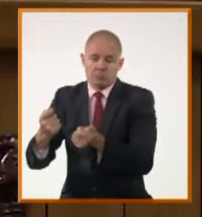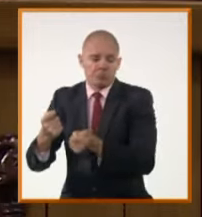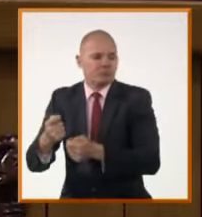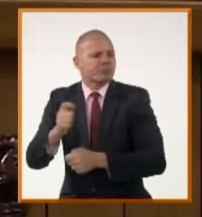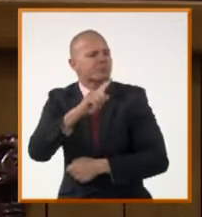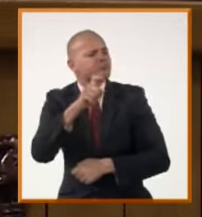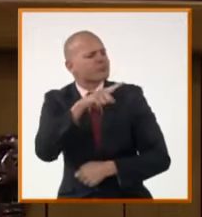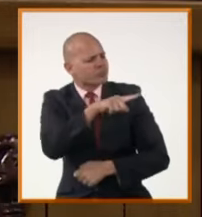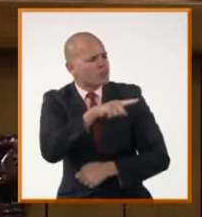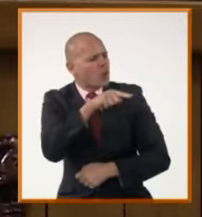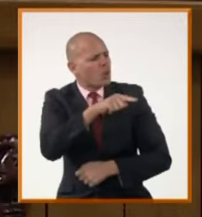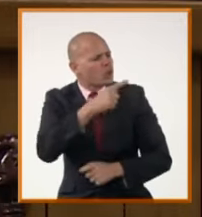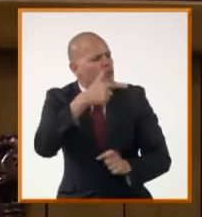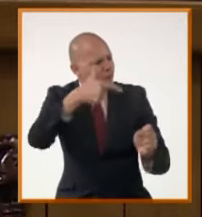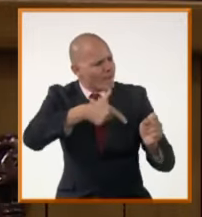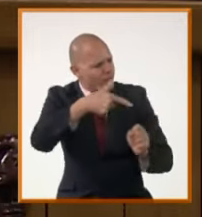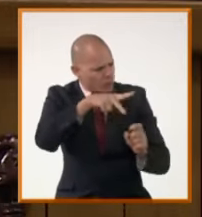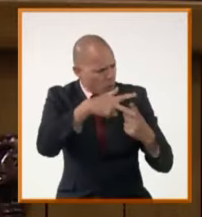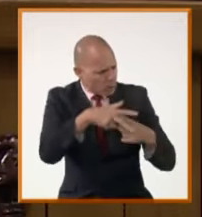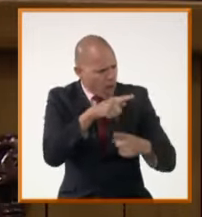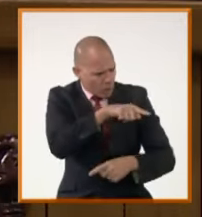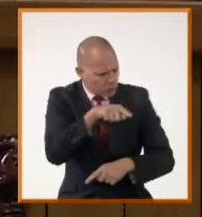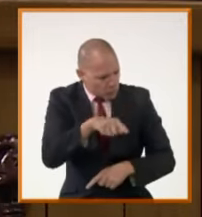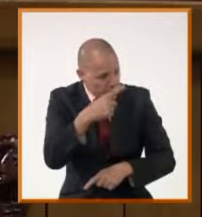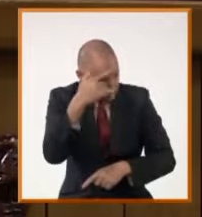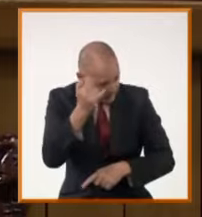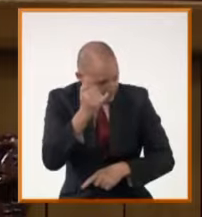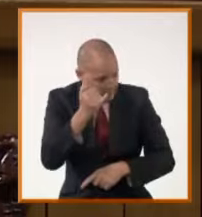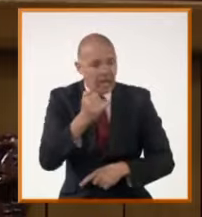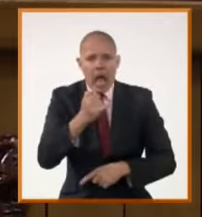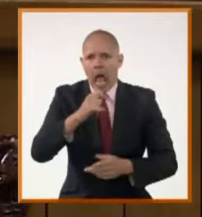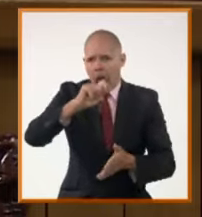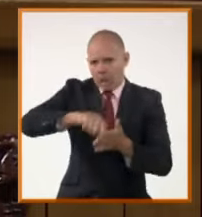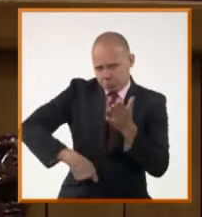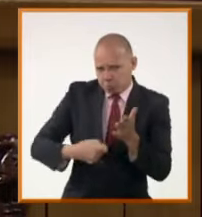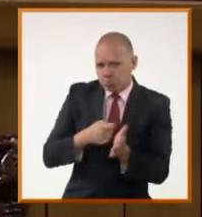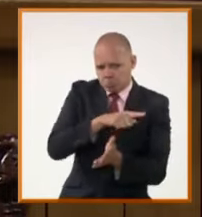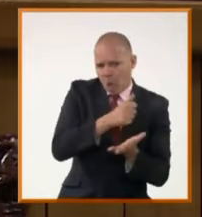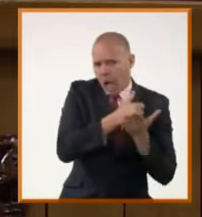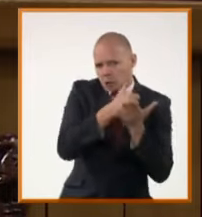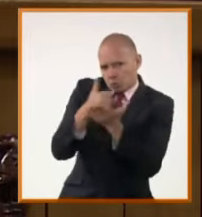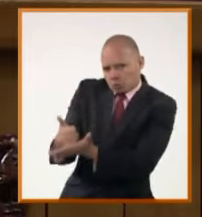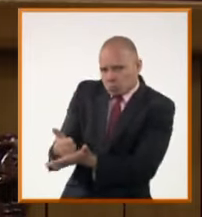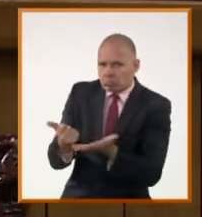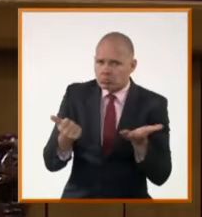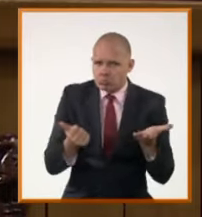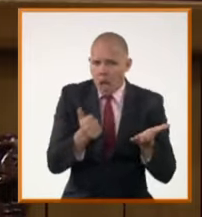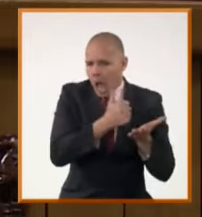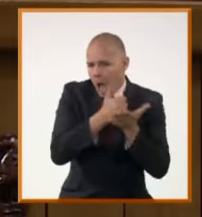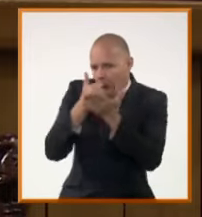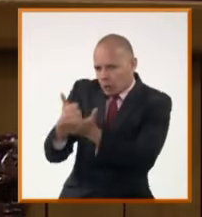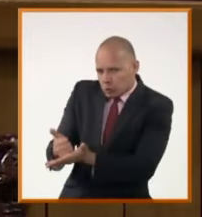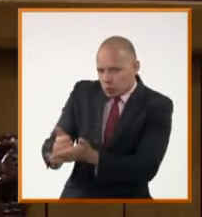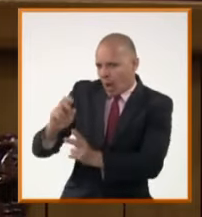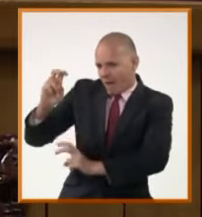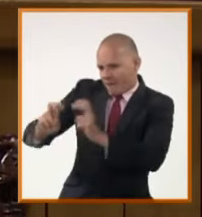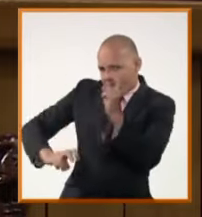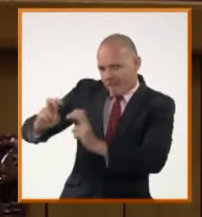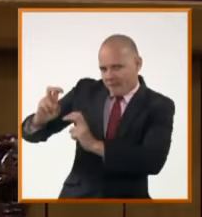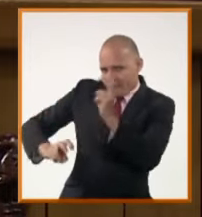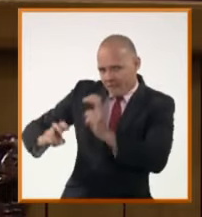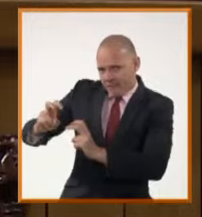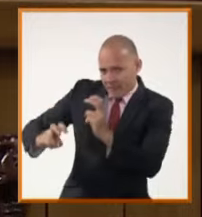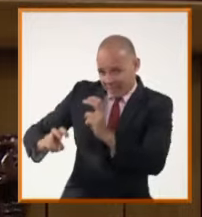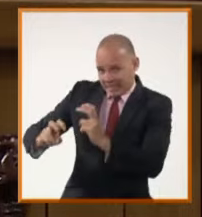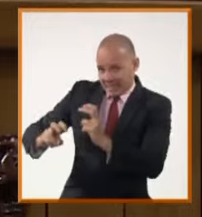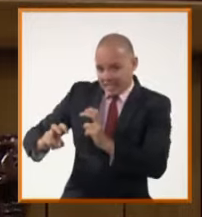ayúdeme a comprar las piezas para arreglar la maquinaria. Y unas piezas repuesto, y vamos entonces a echar a andar de conjunto